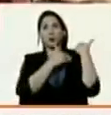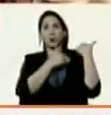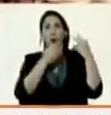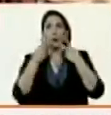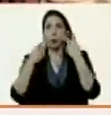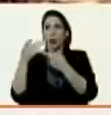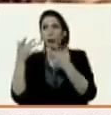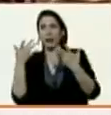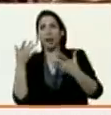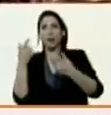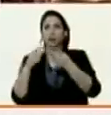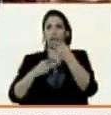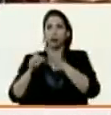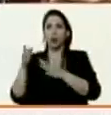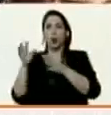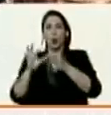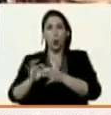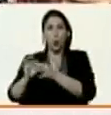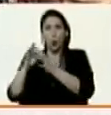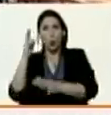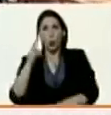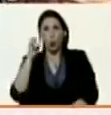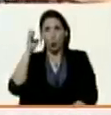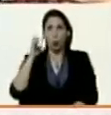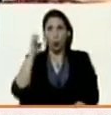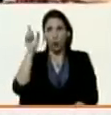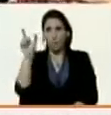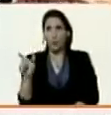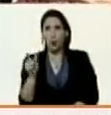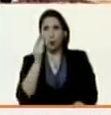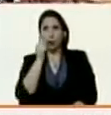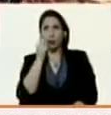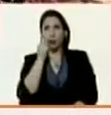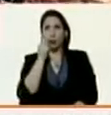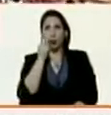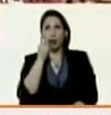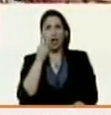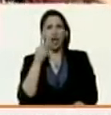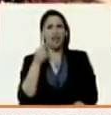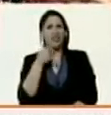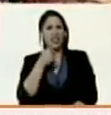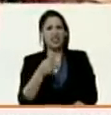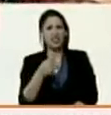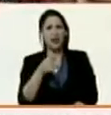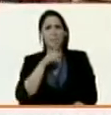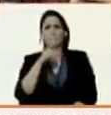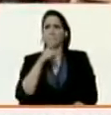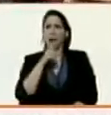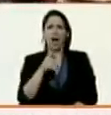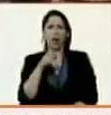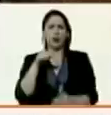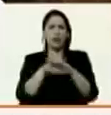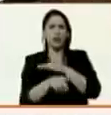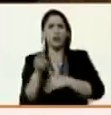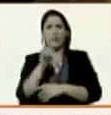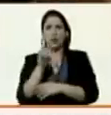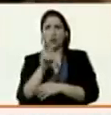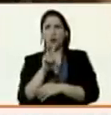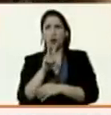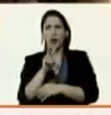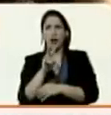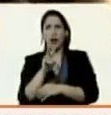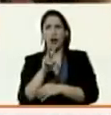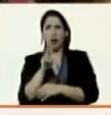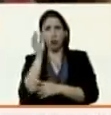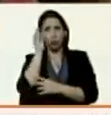para la unión europea federica mujer y ni criticaba fuertemente el ingreso a venezuela en el consejo derechos humanos de la onu no hay nadie en